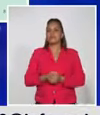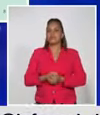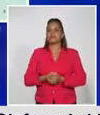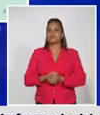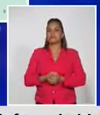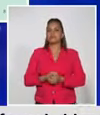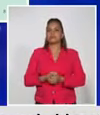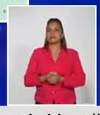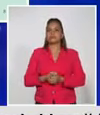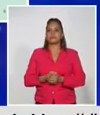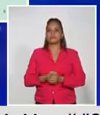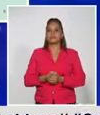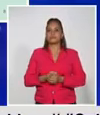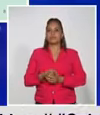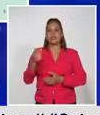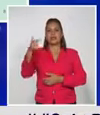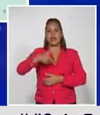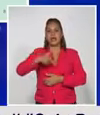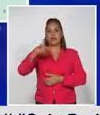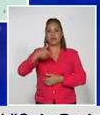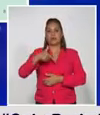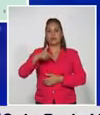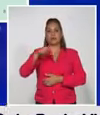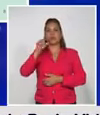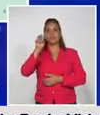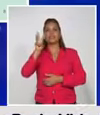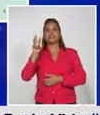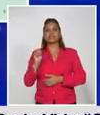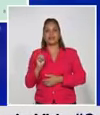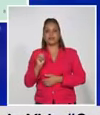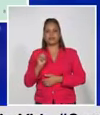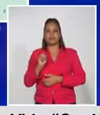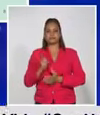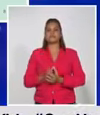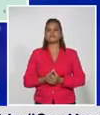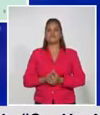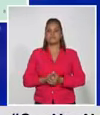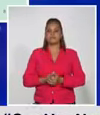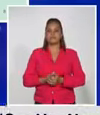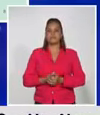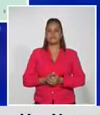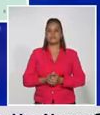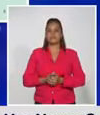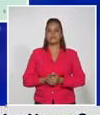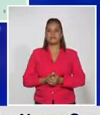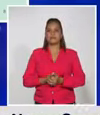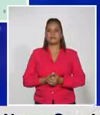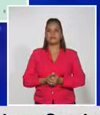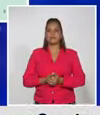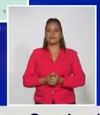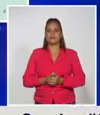Grande con la cifra mayor, 30 casos diagnosticados ayer. De Agüey Grande hemos hablado